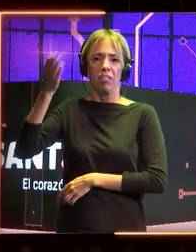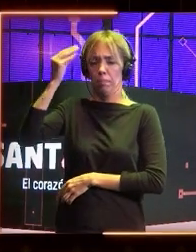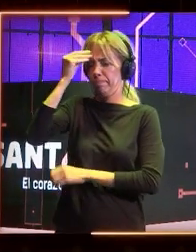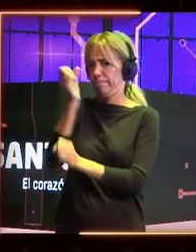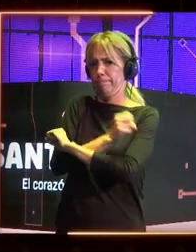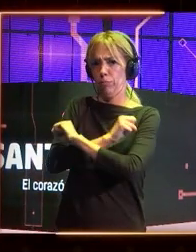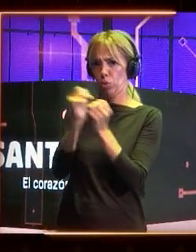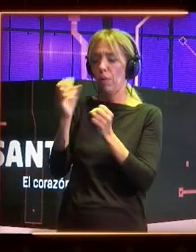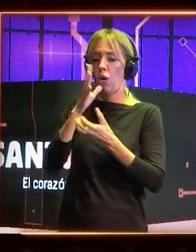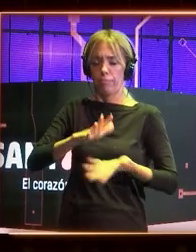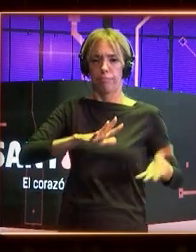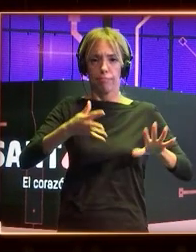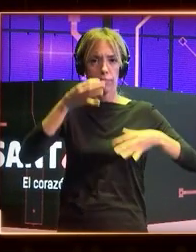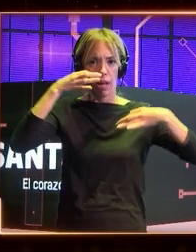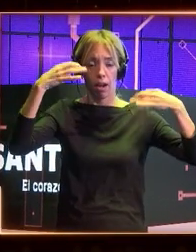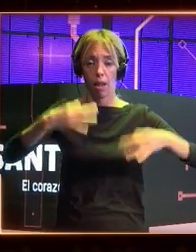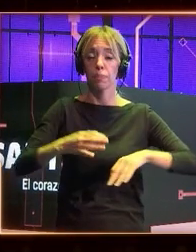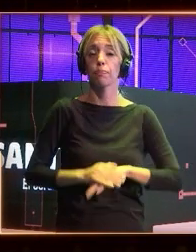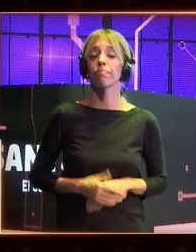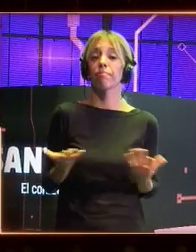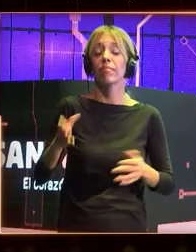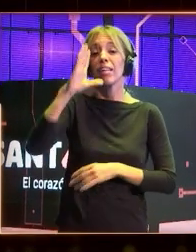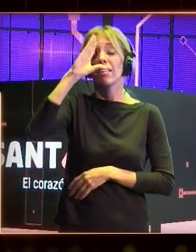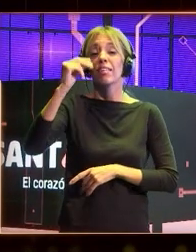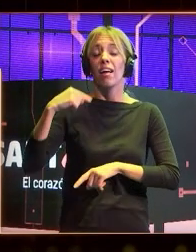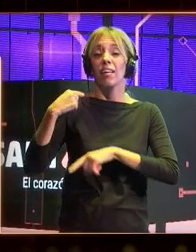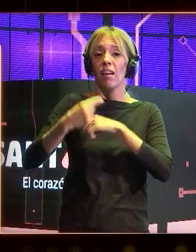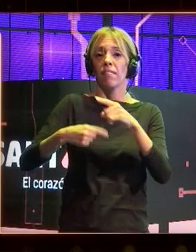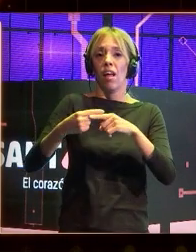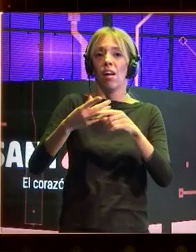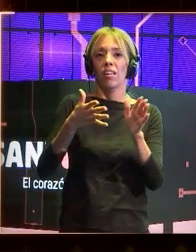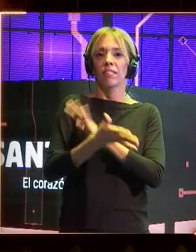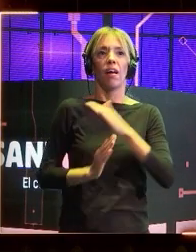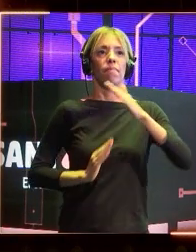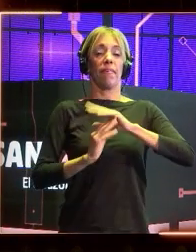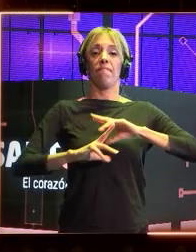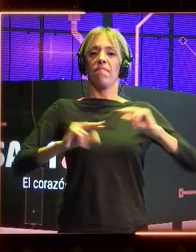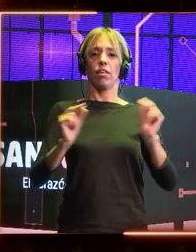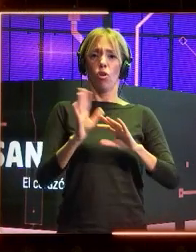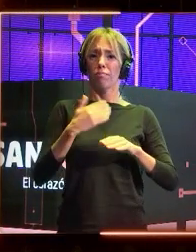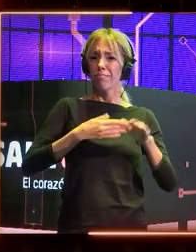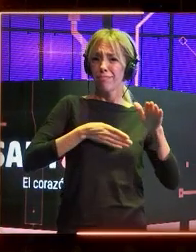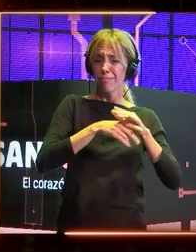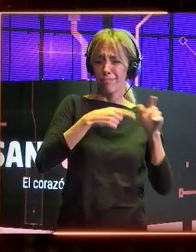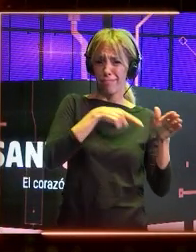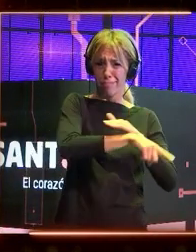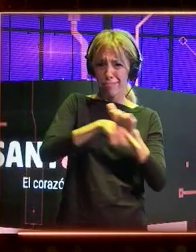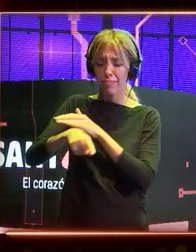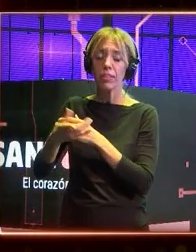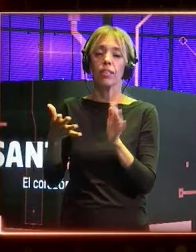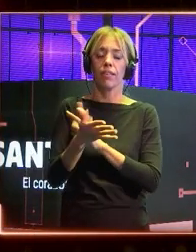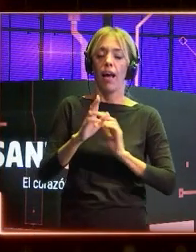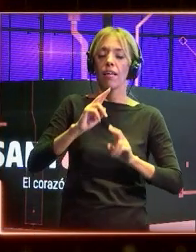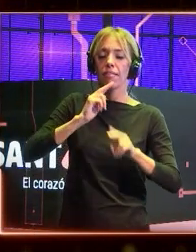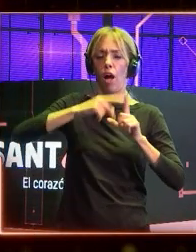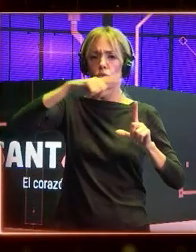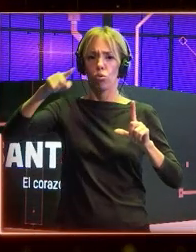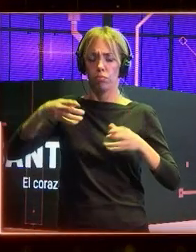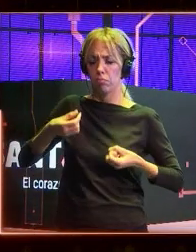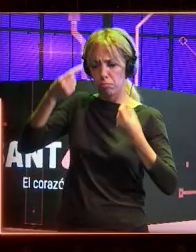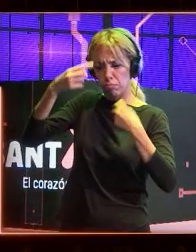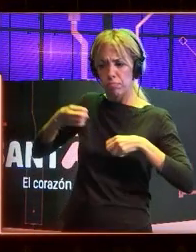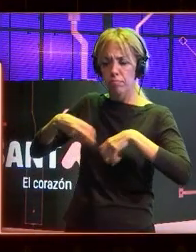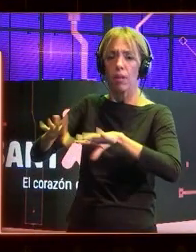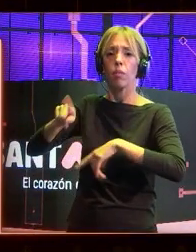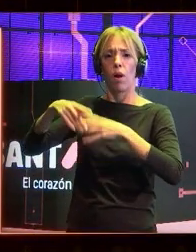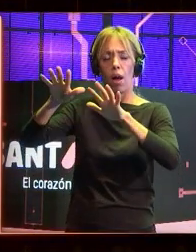ficción la ia generativa no separ ahí hemos dicho que podemos utilizar diferentes tipos de datos y la ia va a aprender otro ejemplo muy bueno para